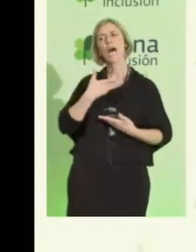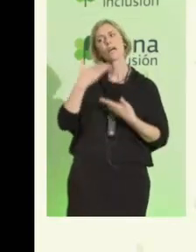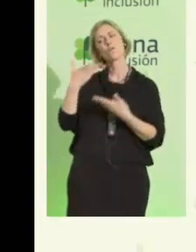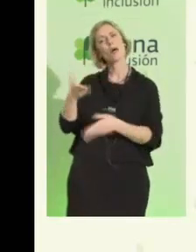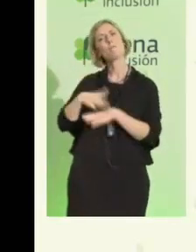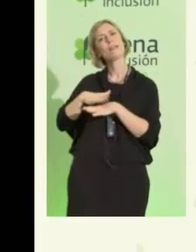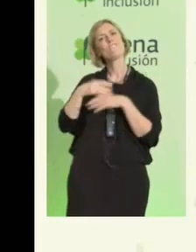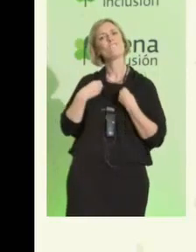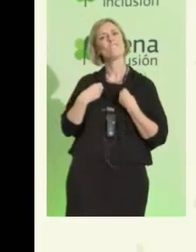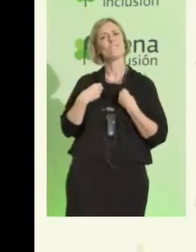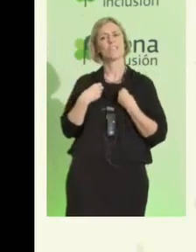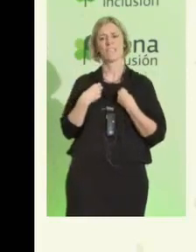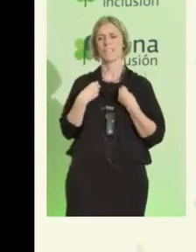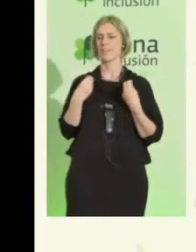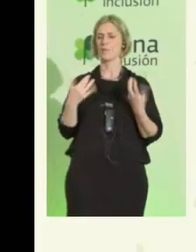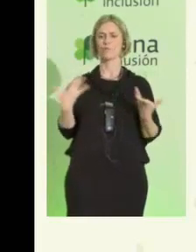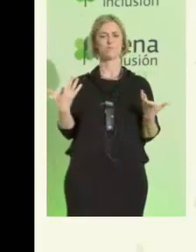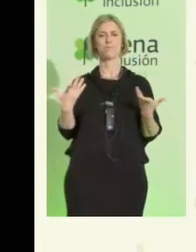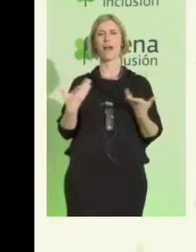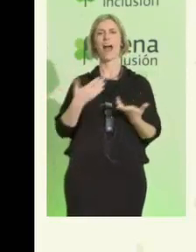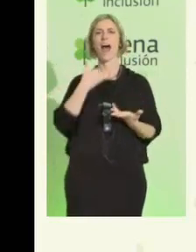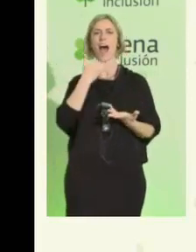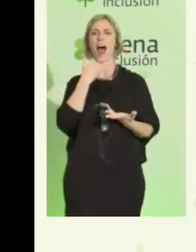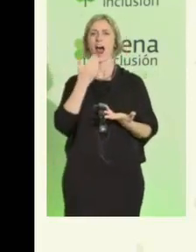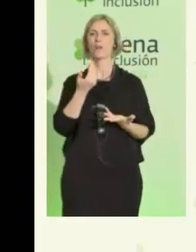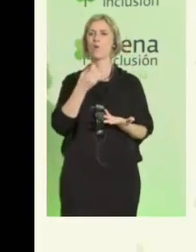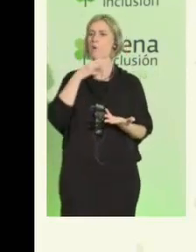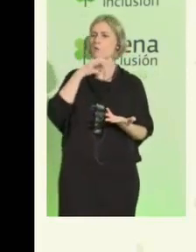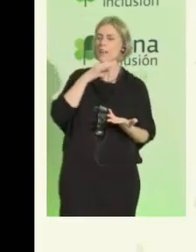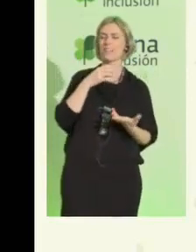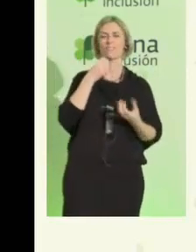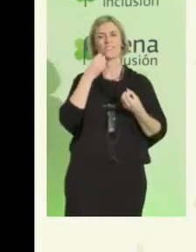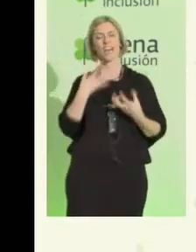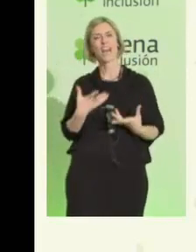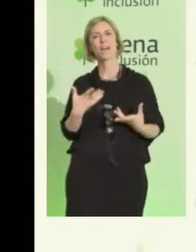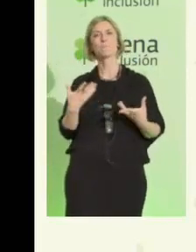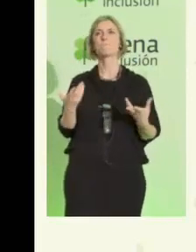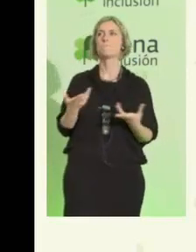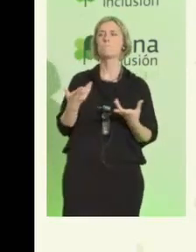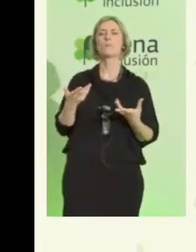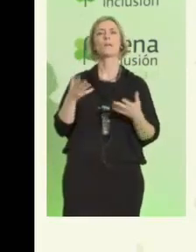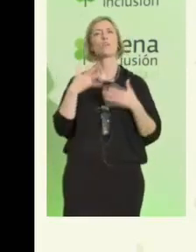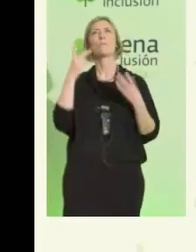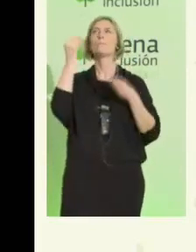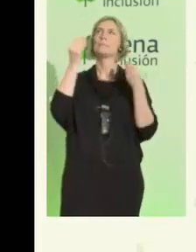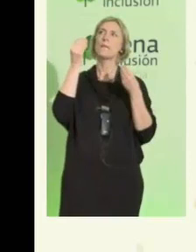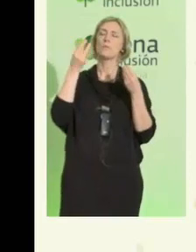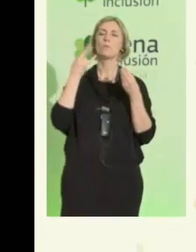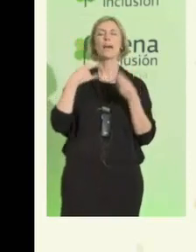vida que tenga un mínimo sentido por ella? Y pensamos, bueno, ¿qué es lo que hay en su barrio?